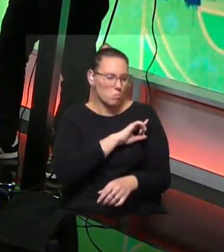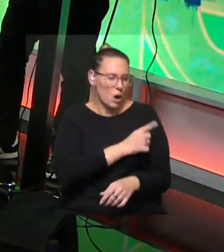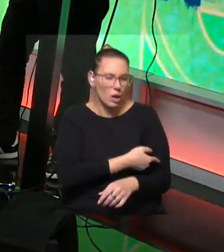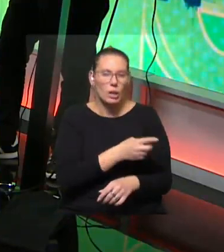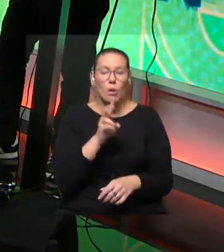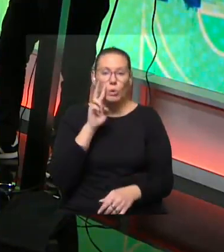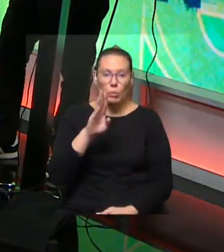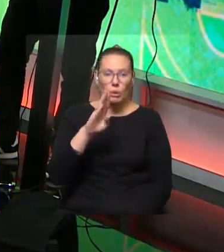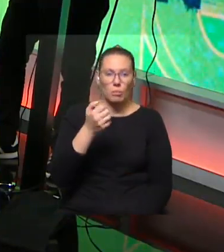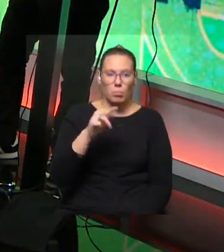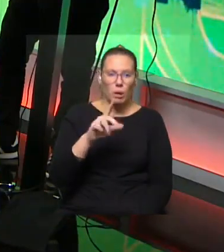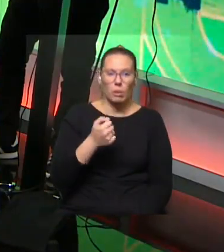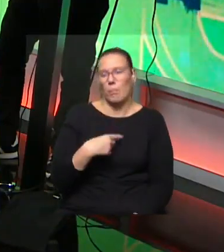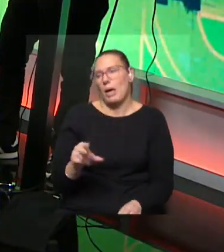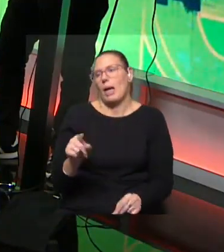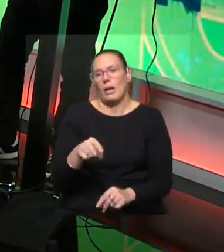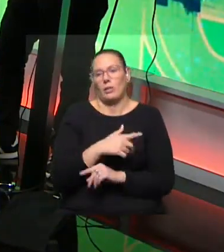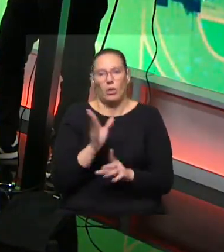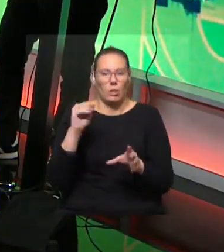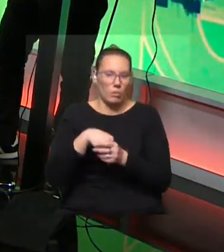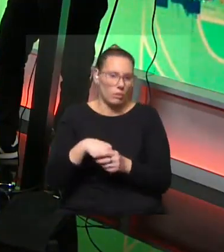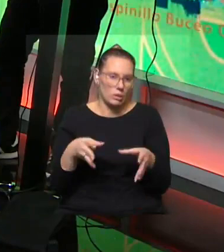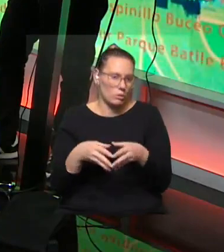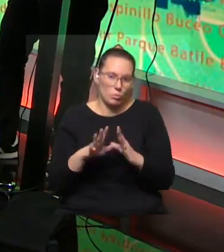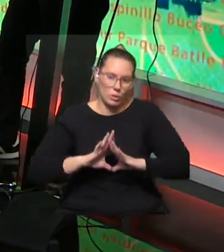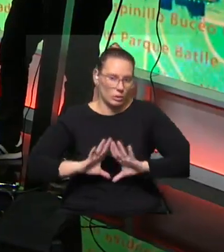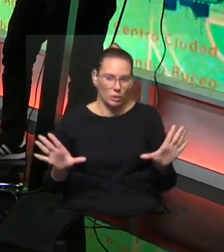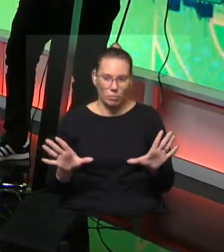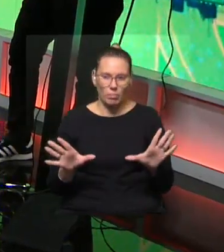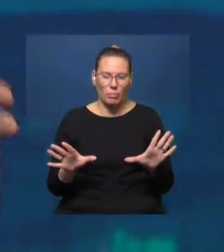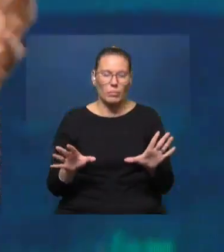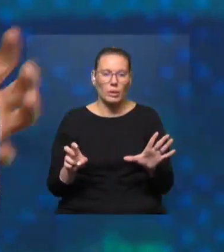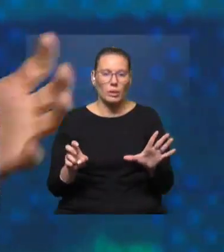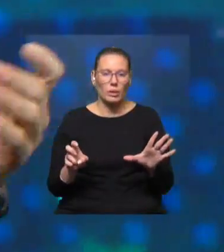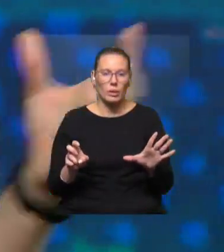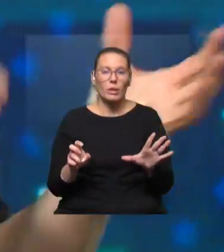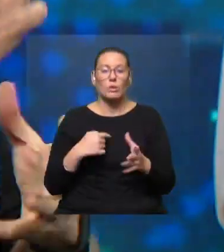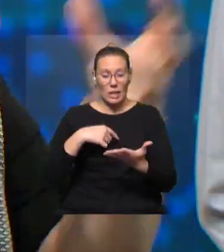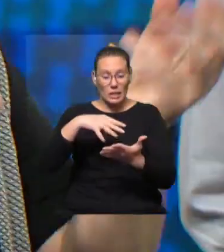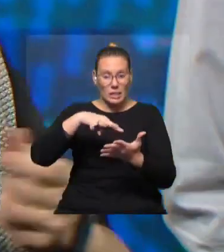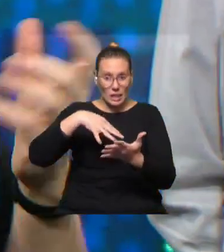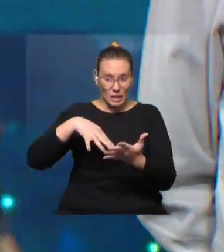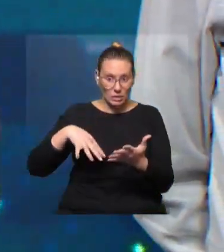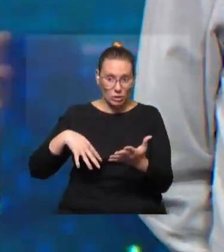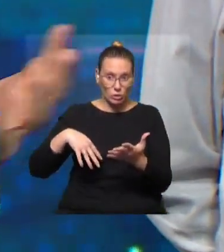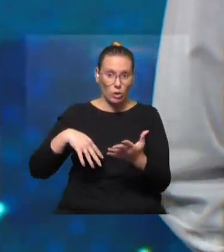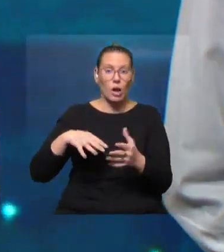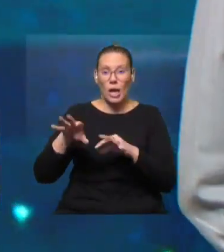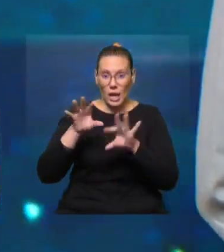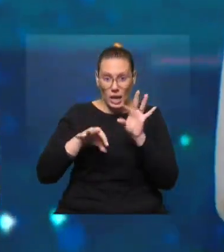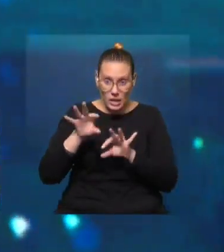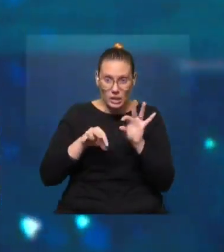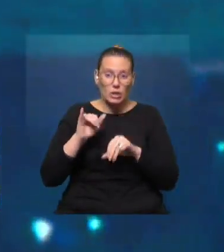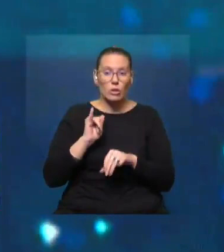cuando vi a Paula también dije nada esto tiene que venir para acá entonces digo está los textos los fuimos eligiendo